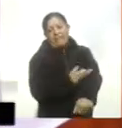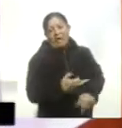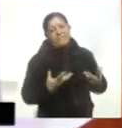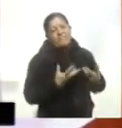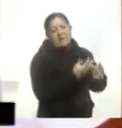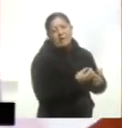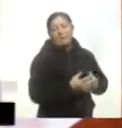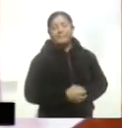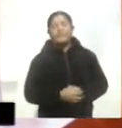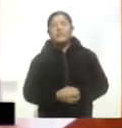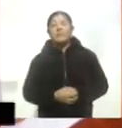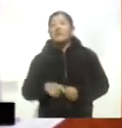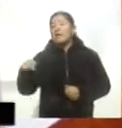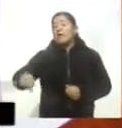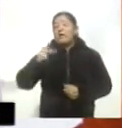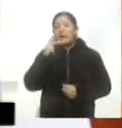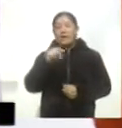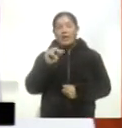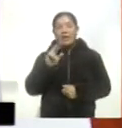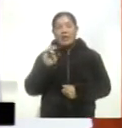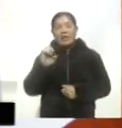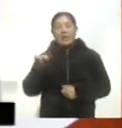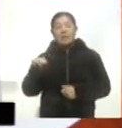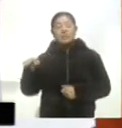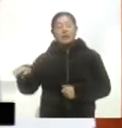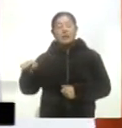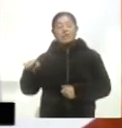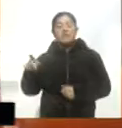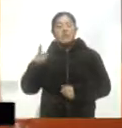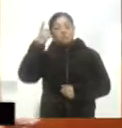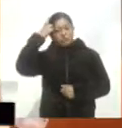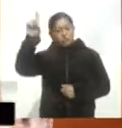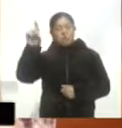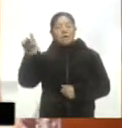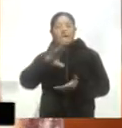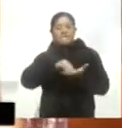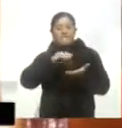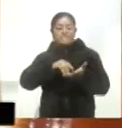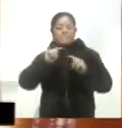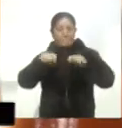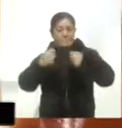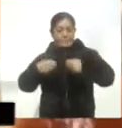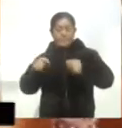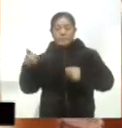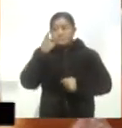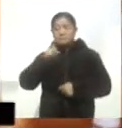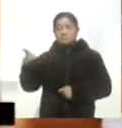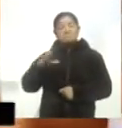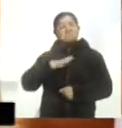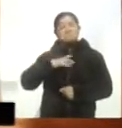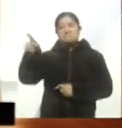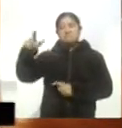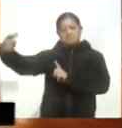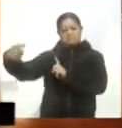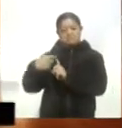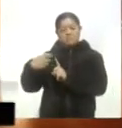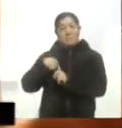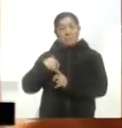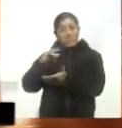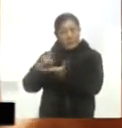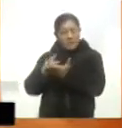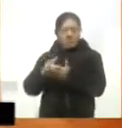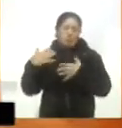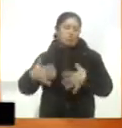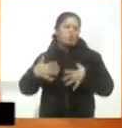los beneficiarios, Karen Denise Pérez, propietaria de una papelería, reconoció el respaldo que reciben emprendedores por parte del gobierno del